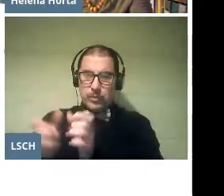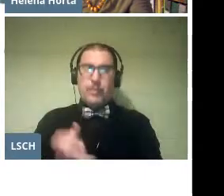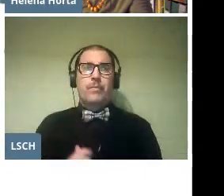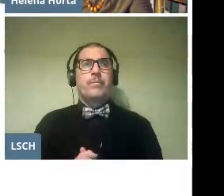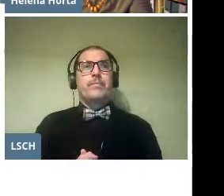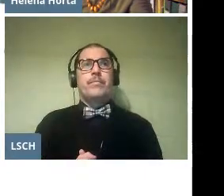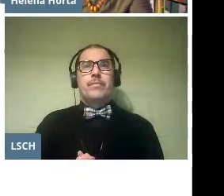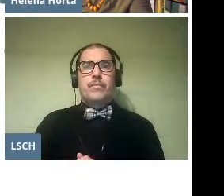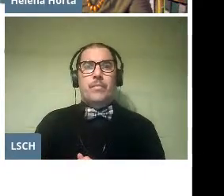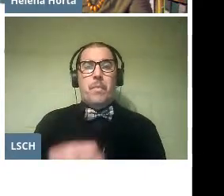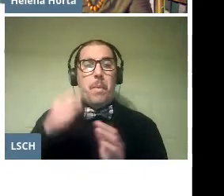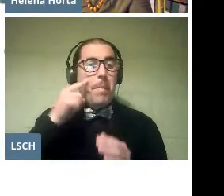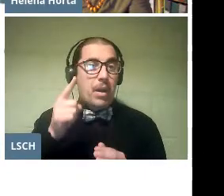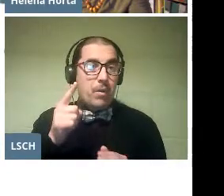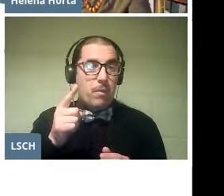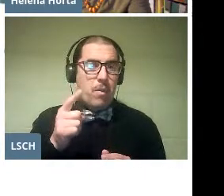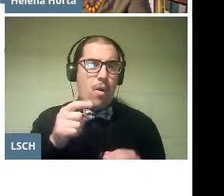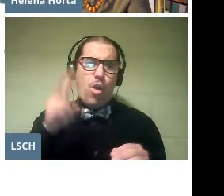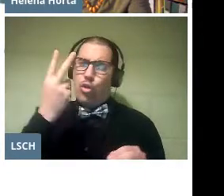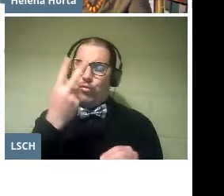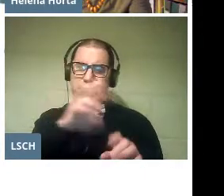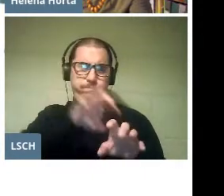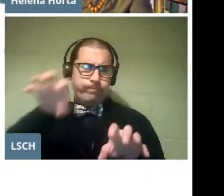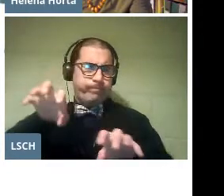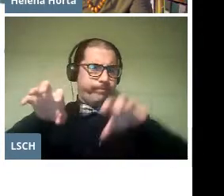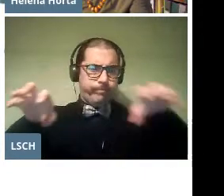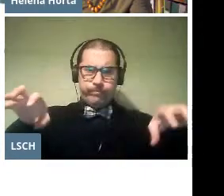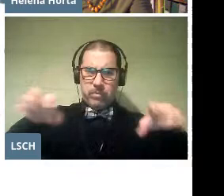significa que hayan sido dos poblaciones